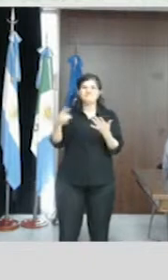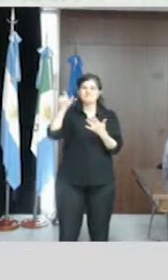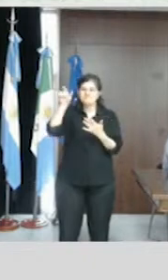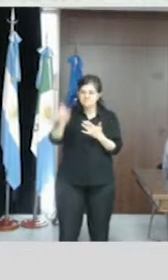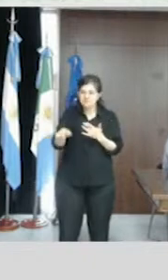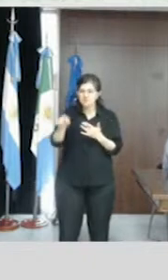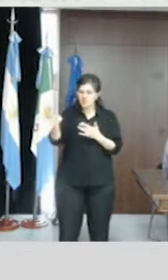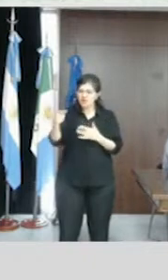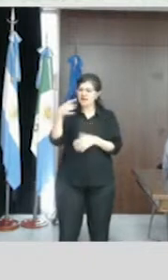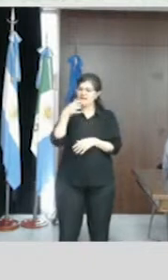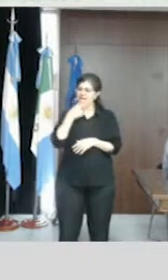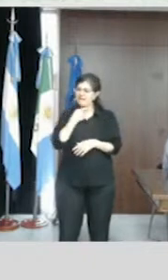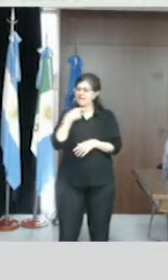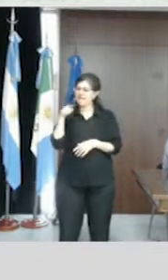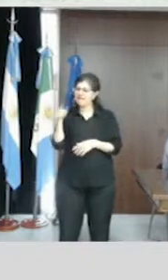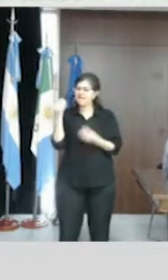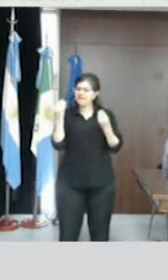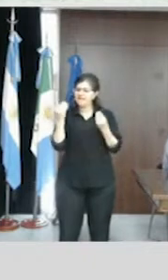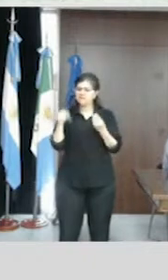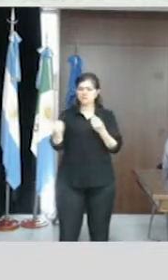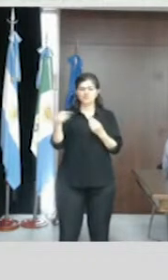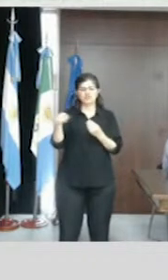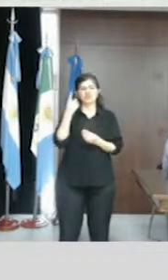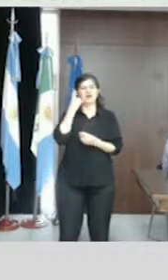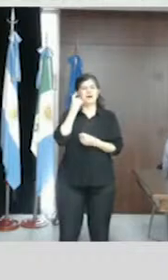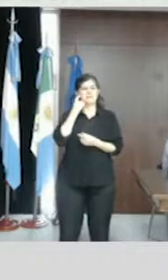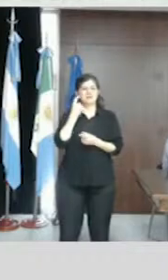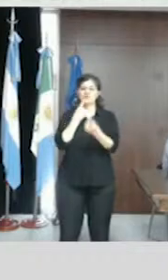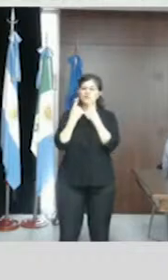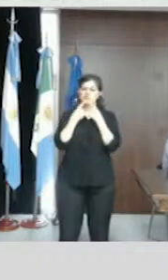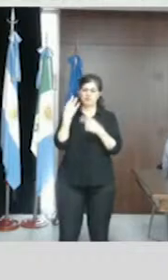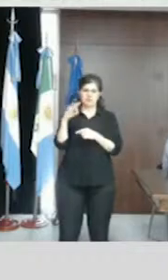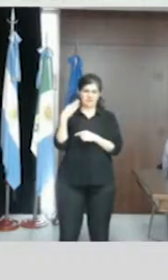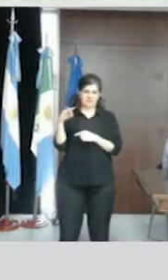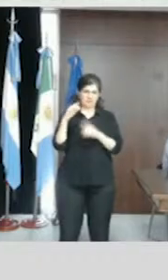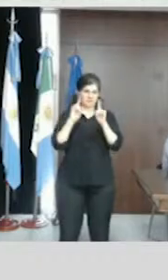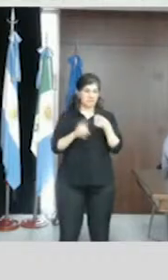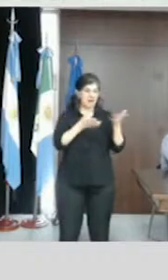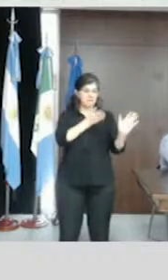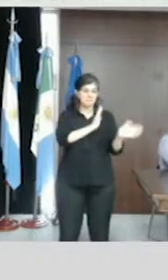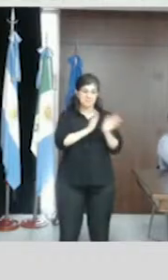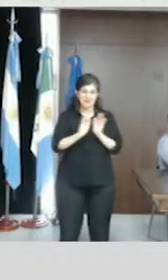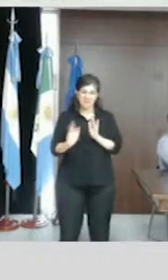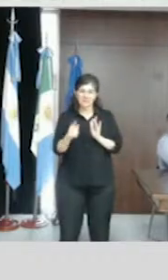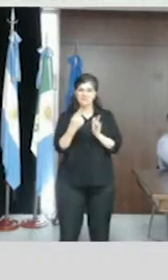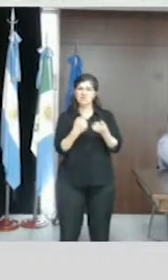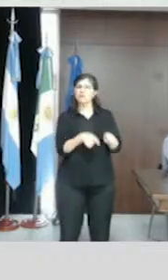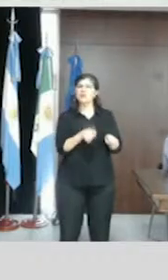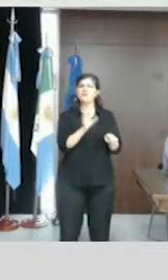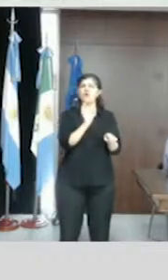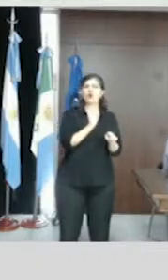Y por supuesto, mantener, mejorar independencia o autonomía, habilitar o rehabilitar, que a veces me planteo esto, sí.